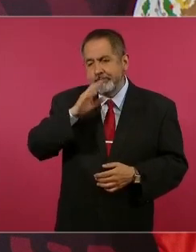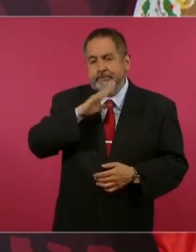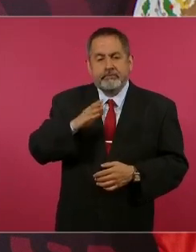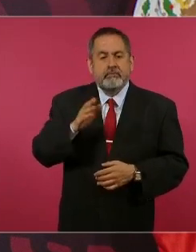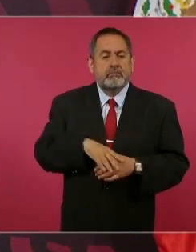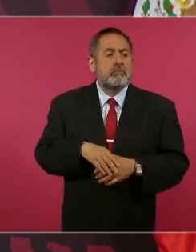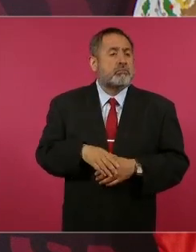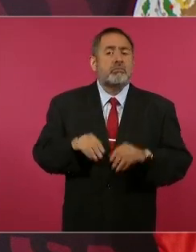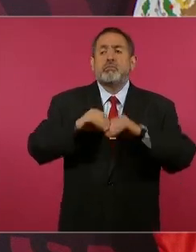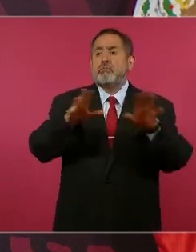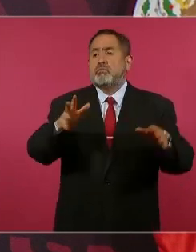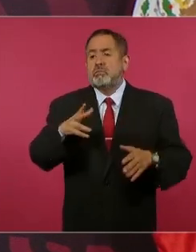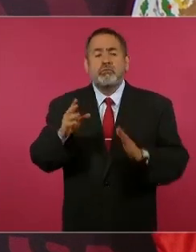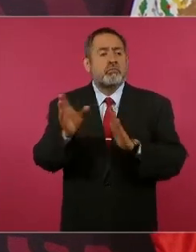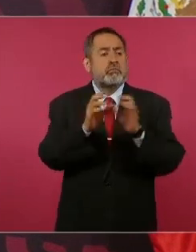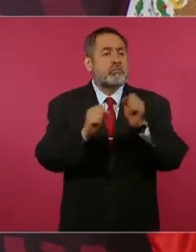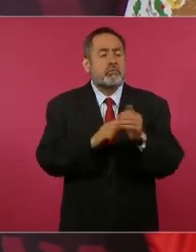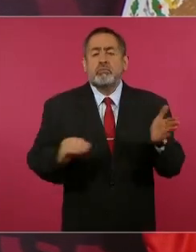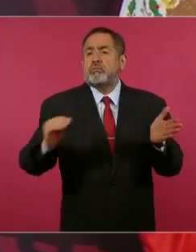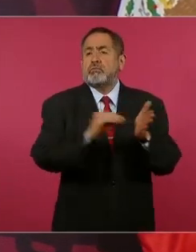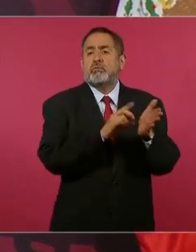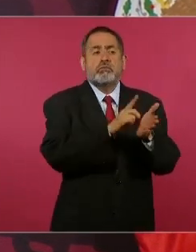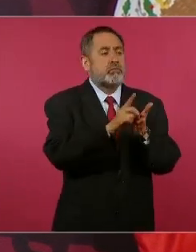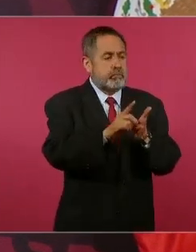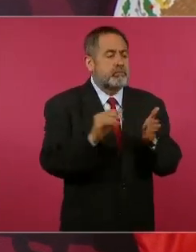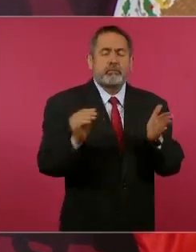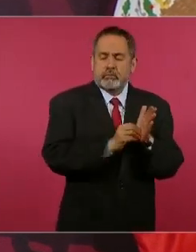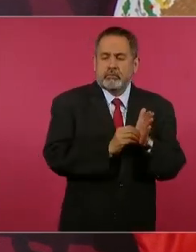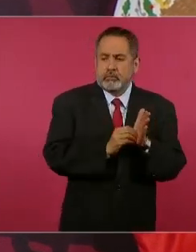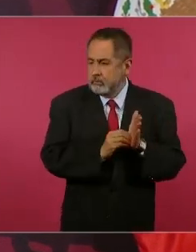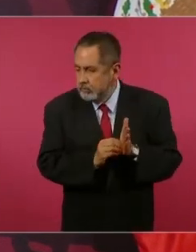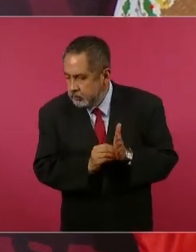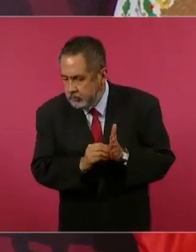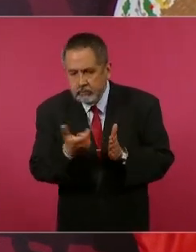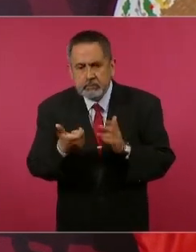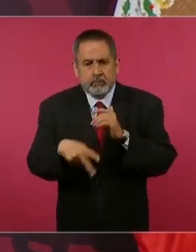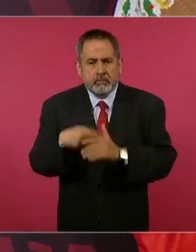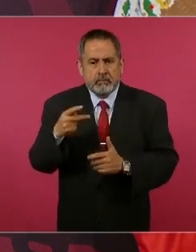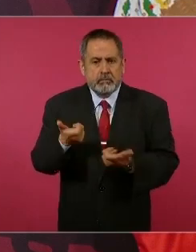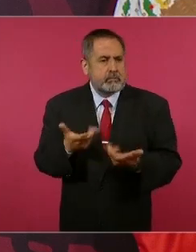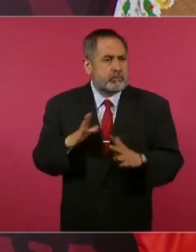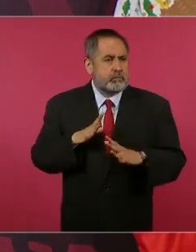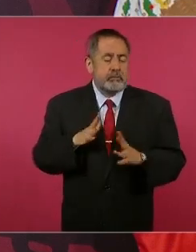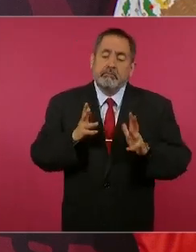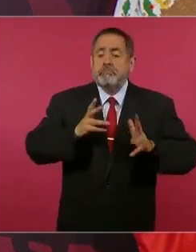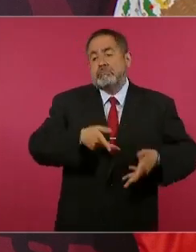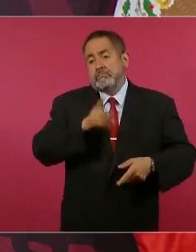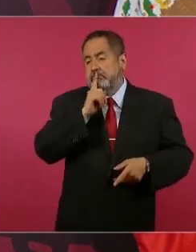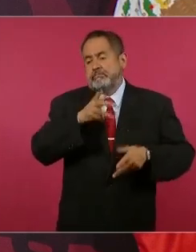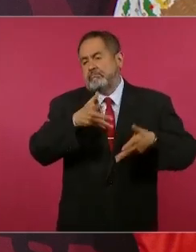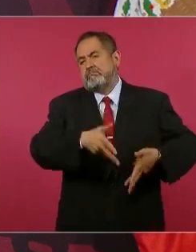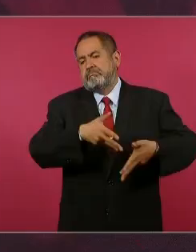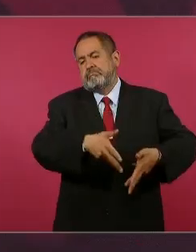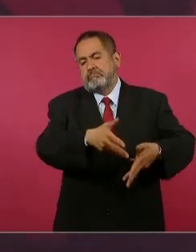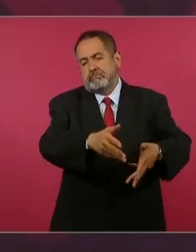de establecer los derechos en la Constitución y se quedaban como letra muerta.